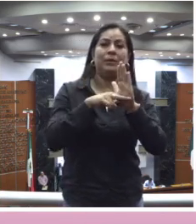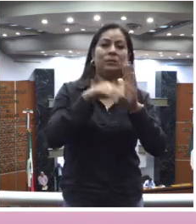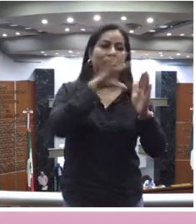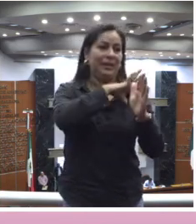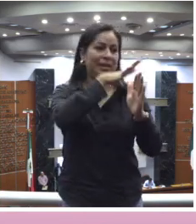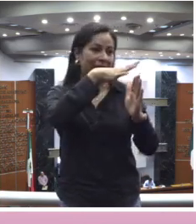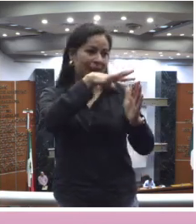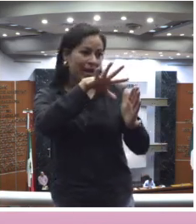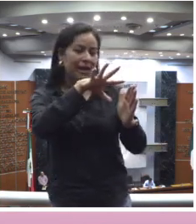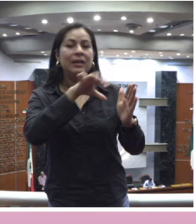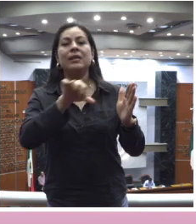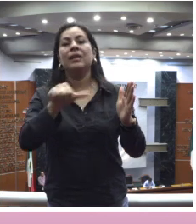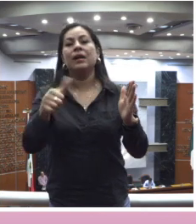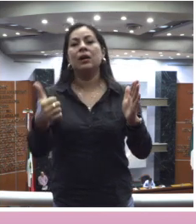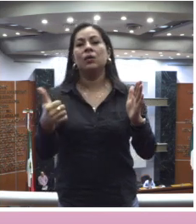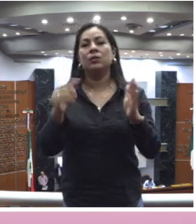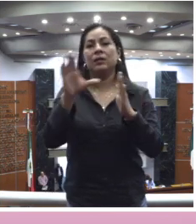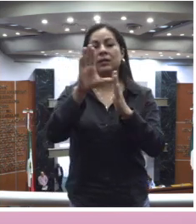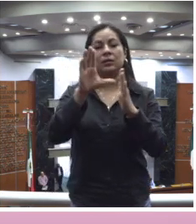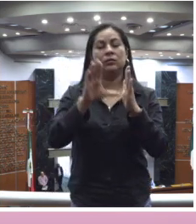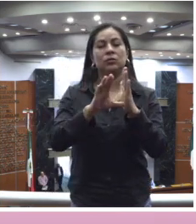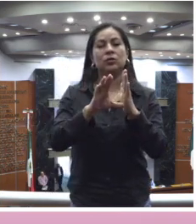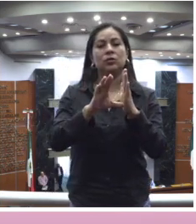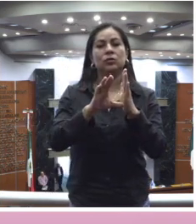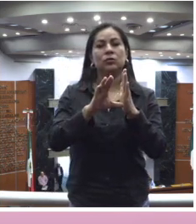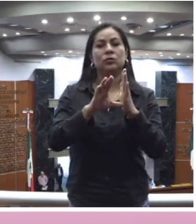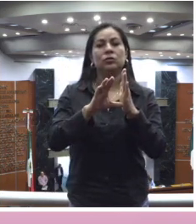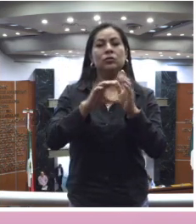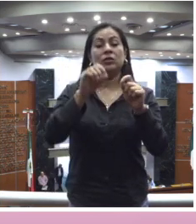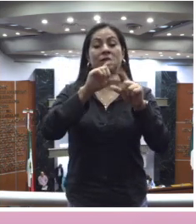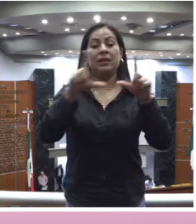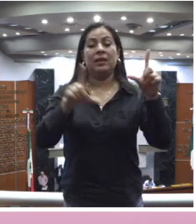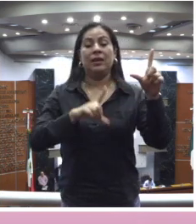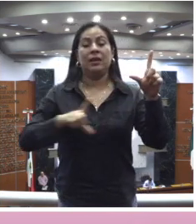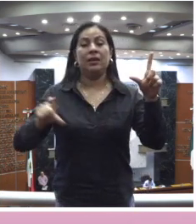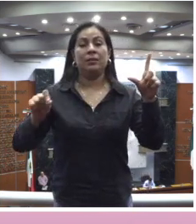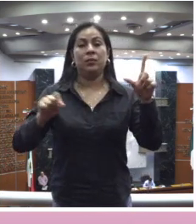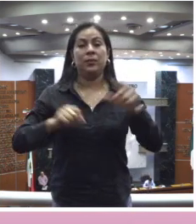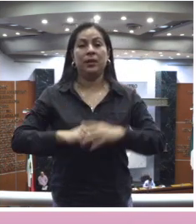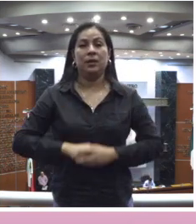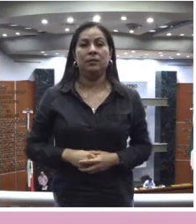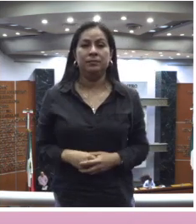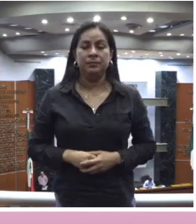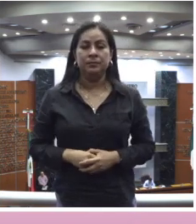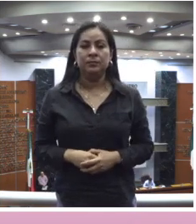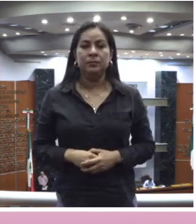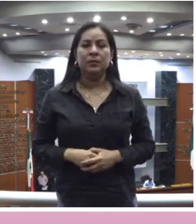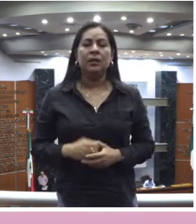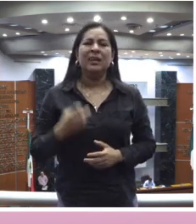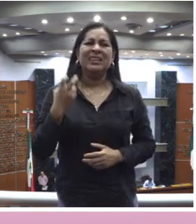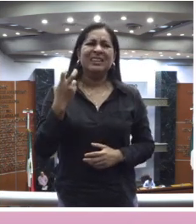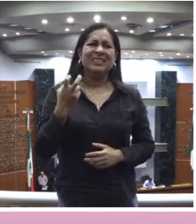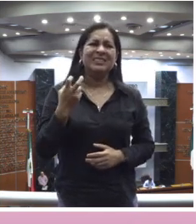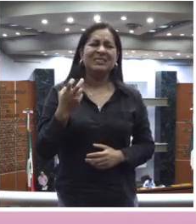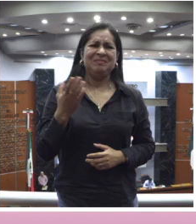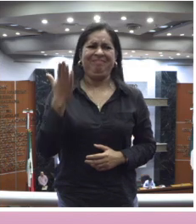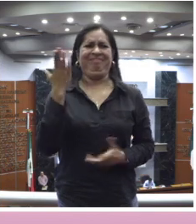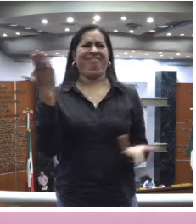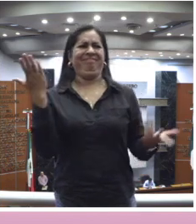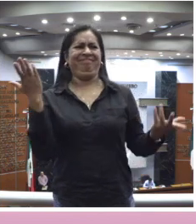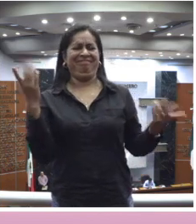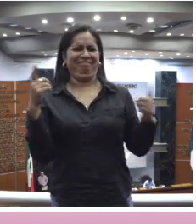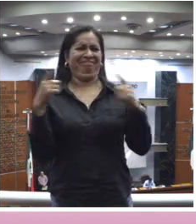general y la Constitución de la República. Esto es absurdo,